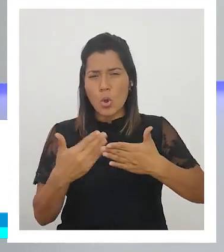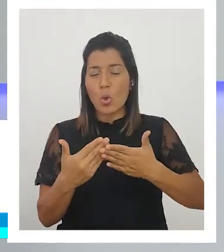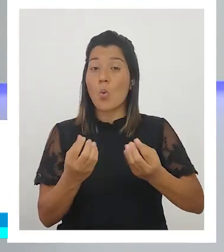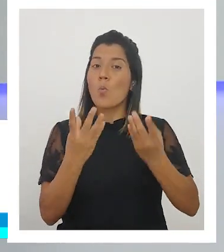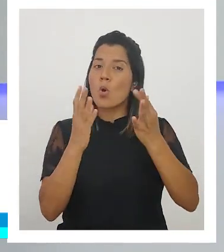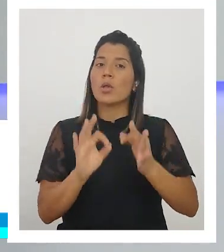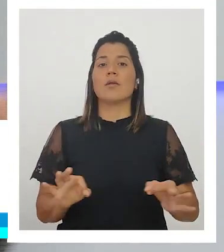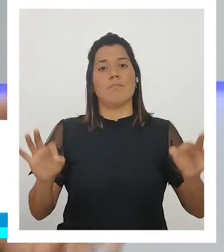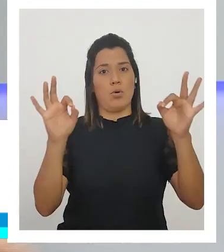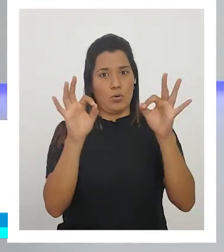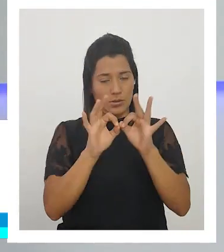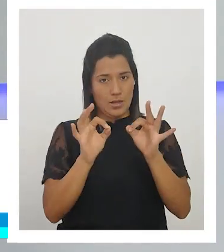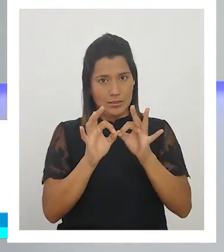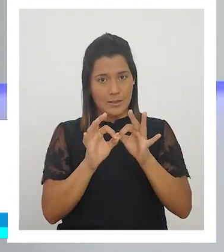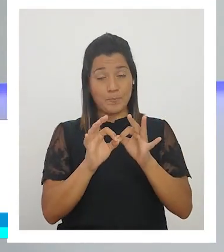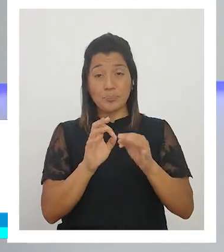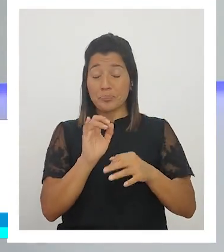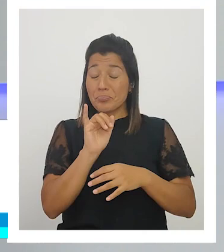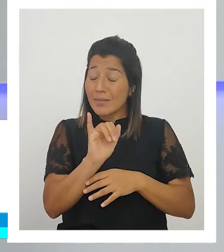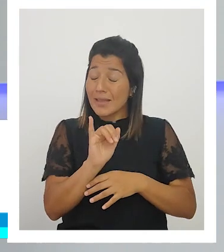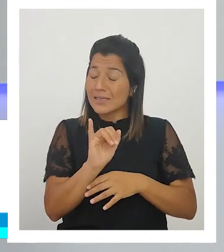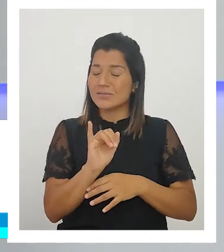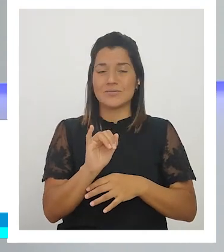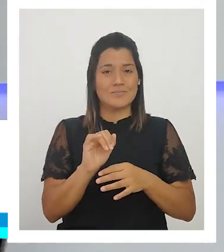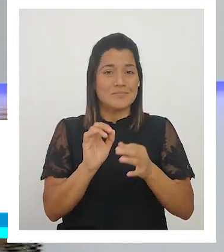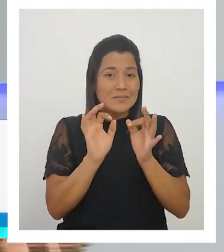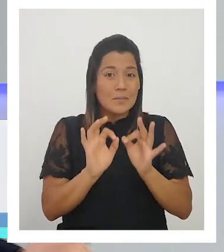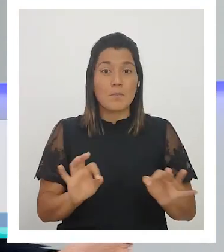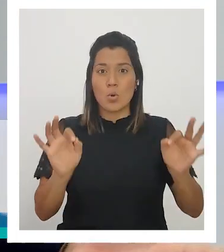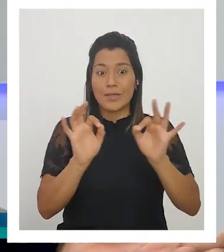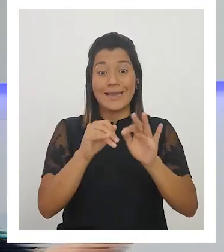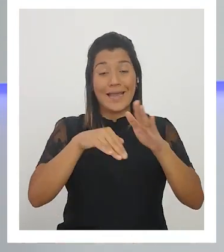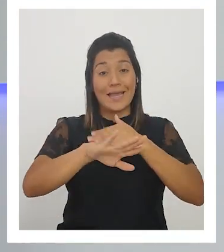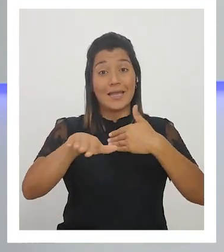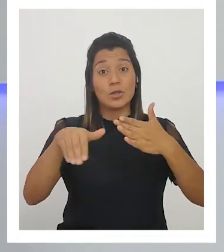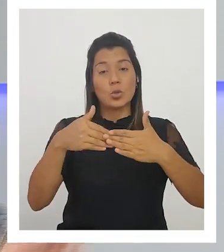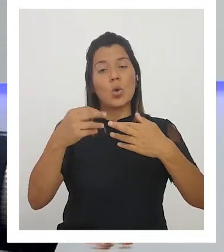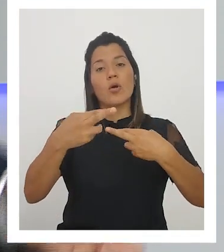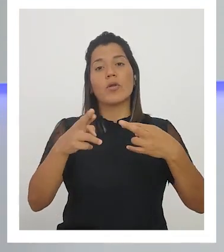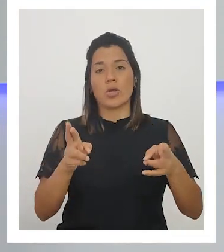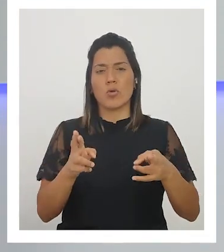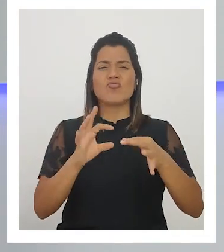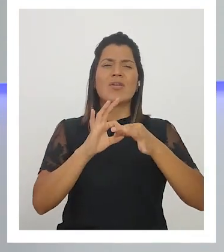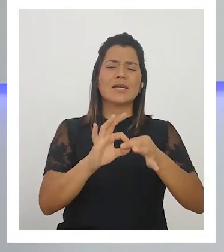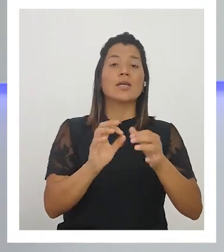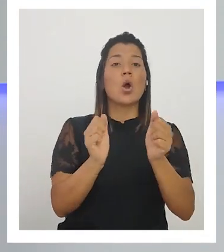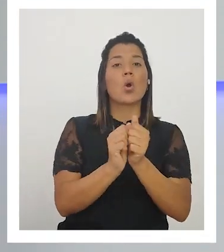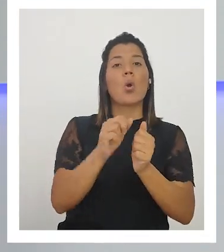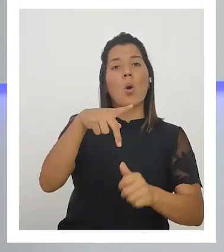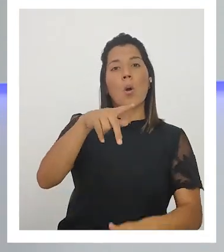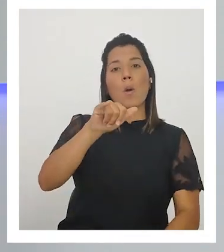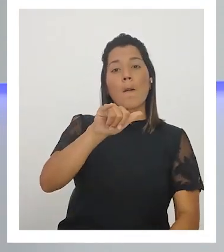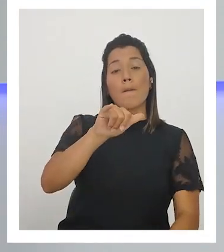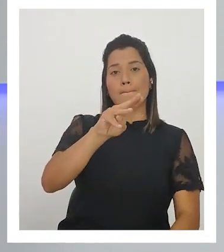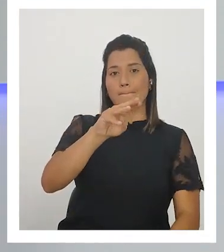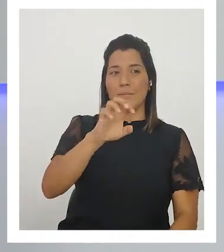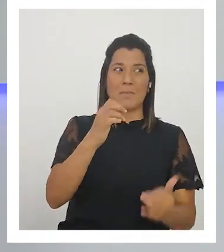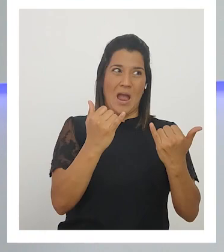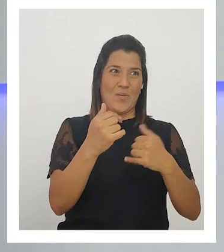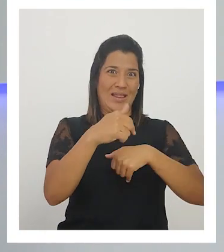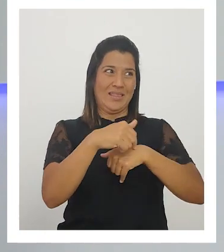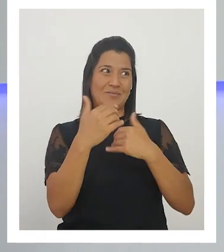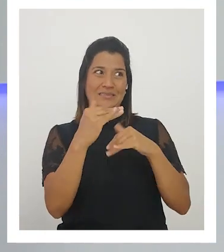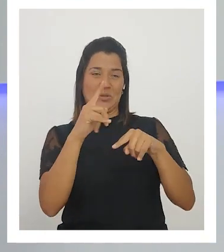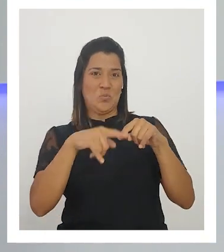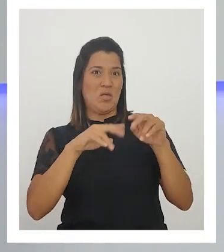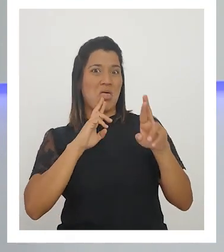eso es transversal a todas las áreas. En materia de pequeña y mediana empresa, que el tiempo nos está venciendo, y yo creo que eso